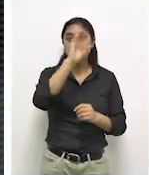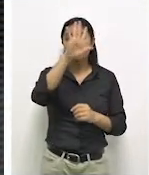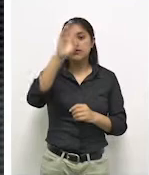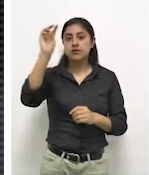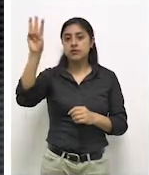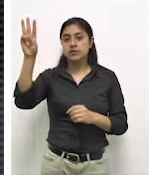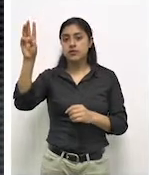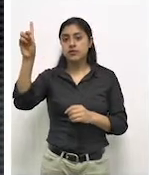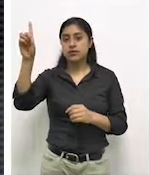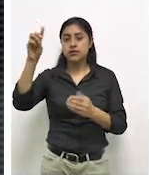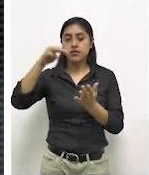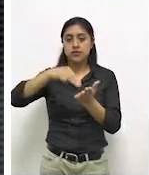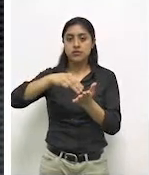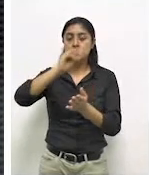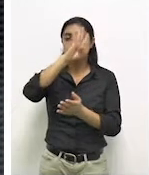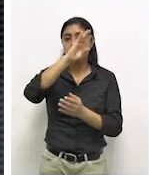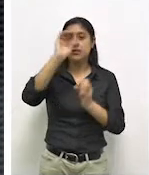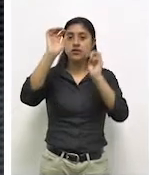tenemos